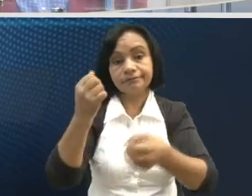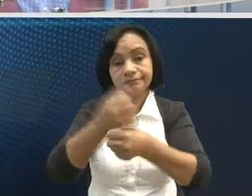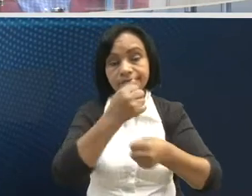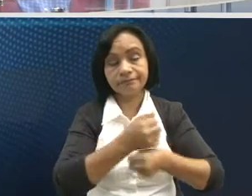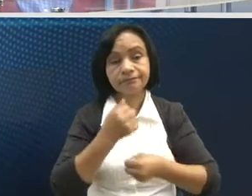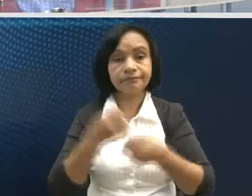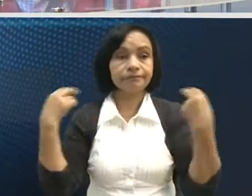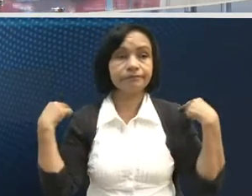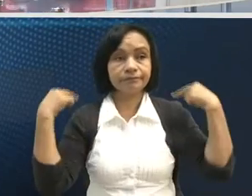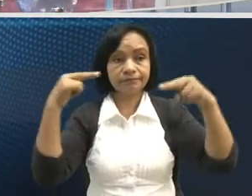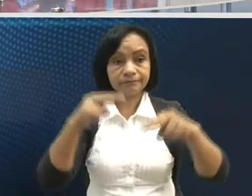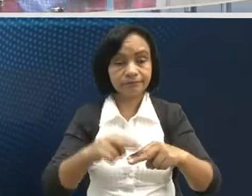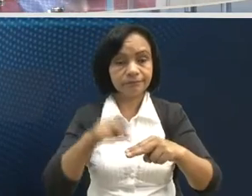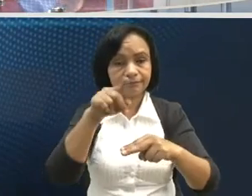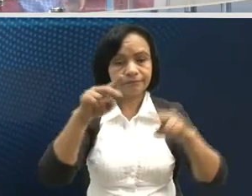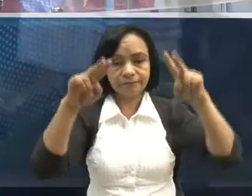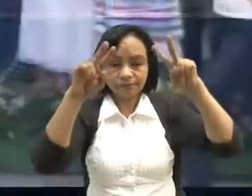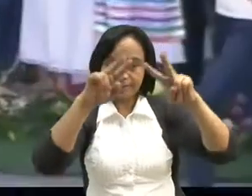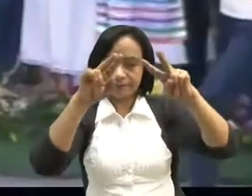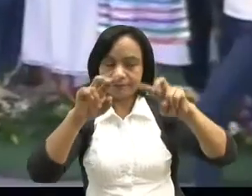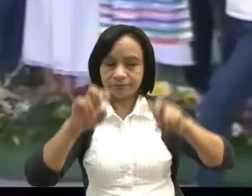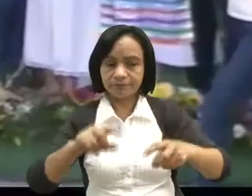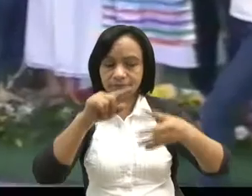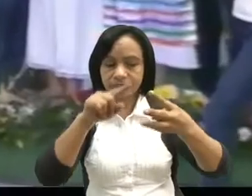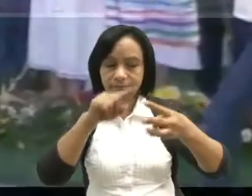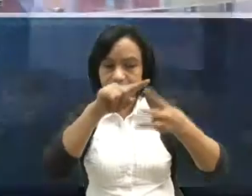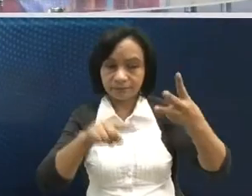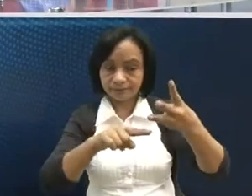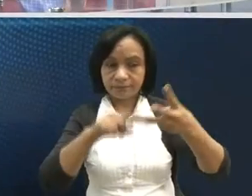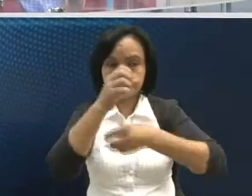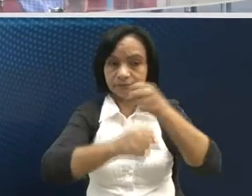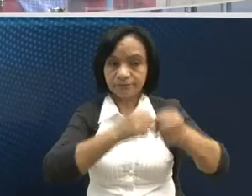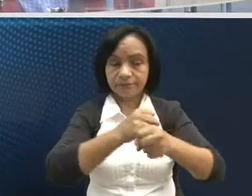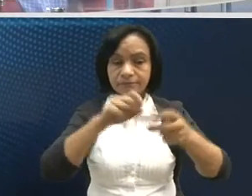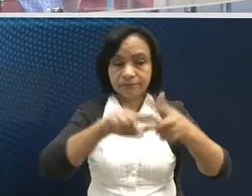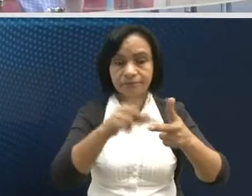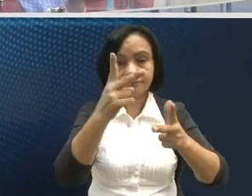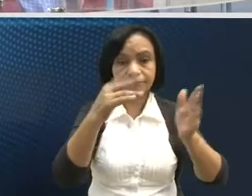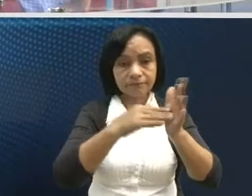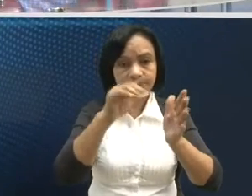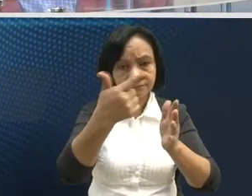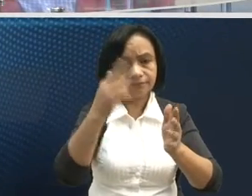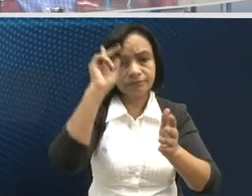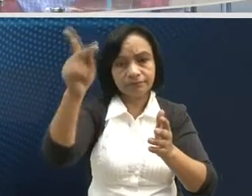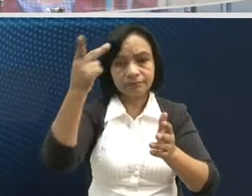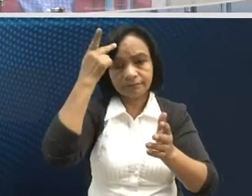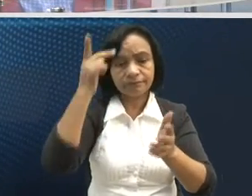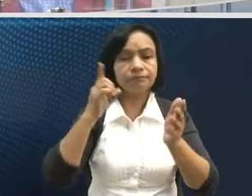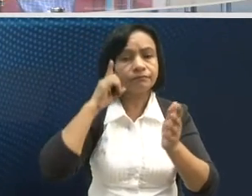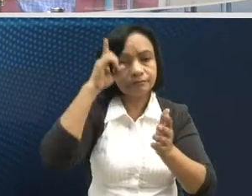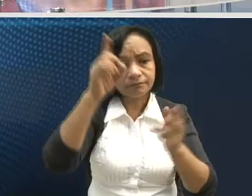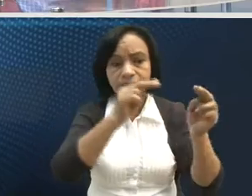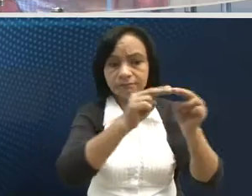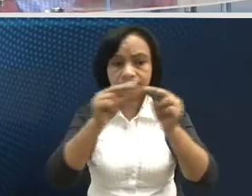educadores. Si vos analizas a partir del año 2000, esas tres políticas se han venido desarrollando de una forma